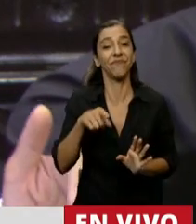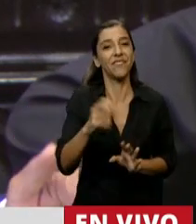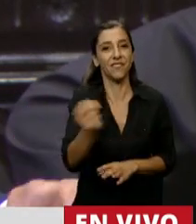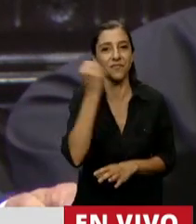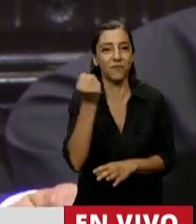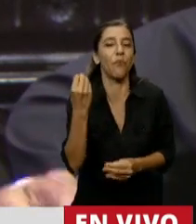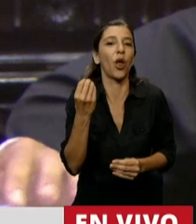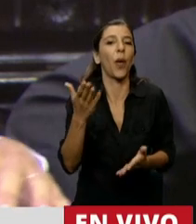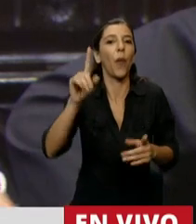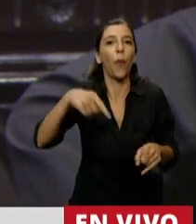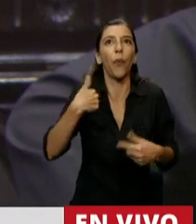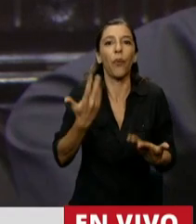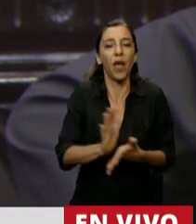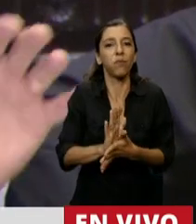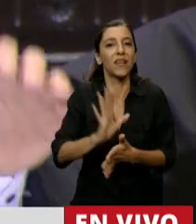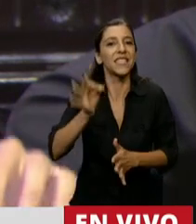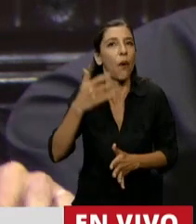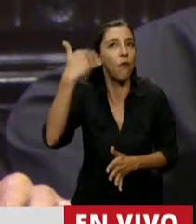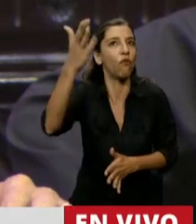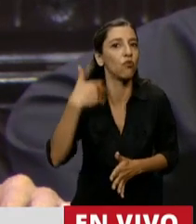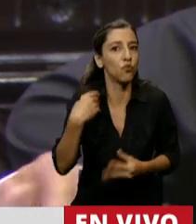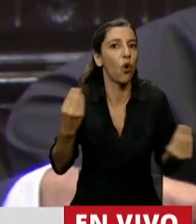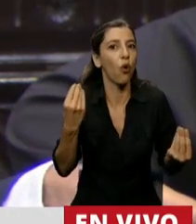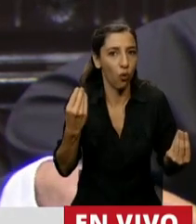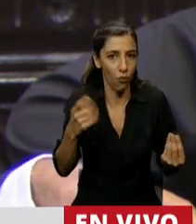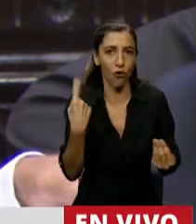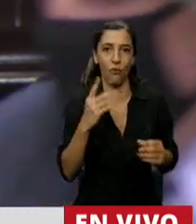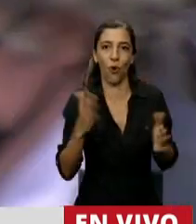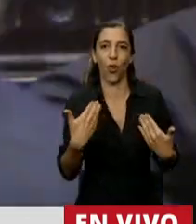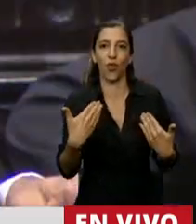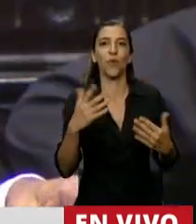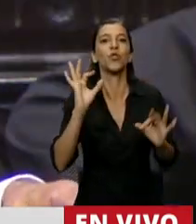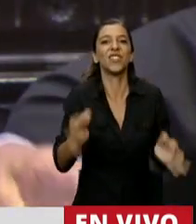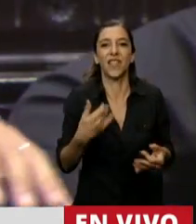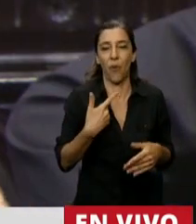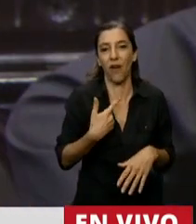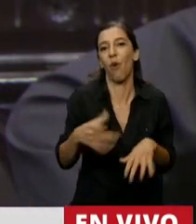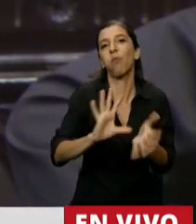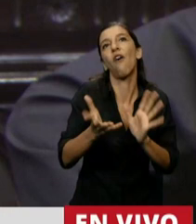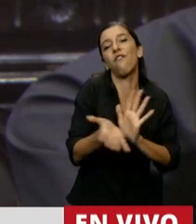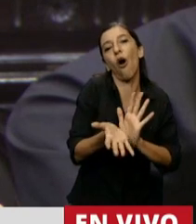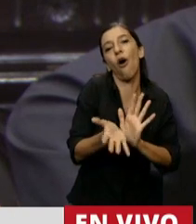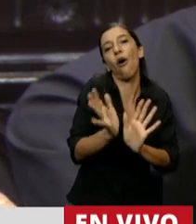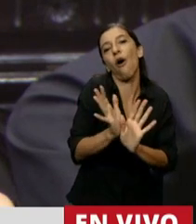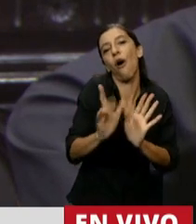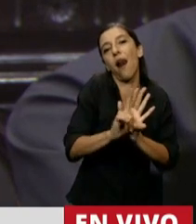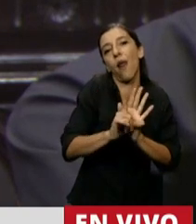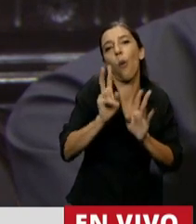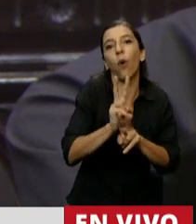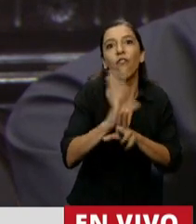le da previsibilidad al sistema. A esta fórmula, como le decía, viene mejorada,